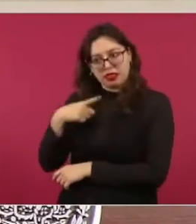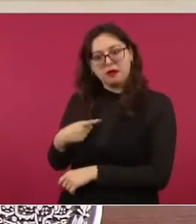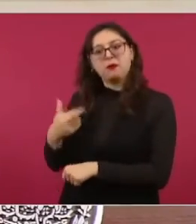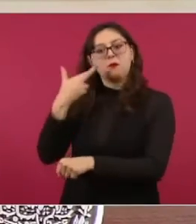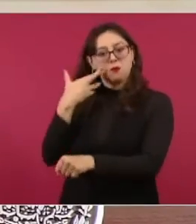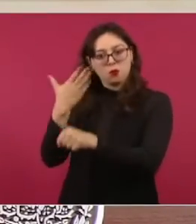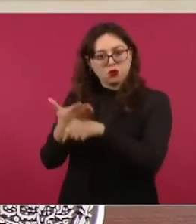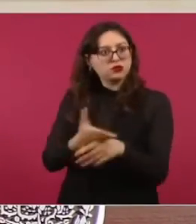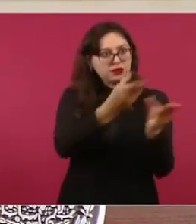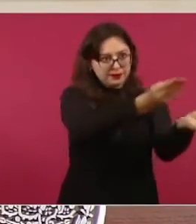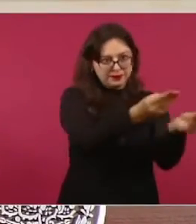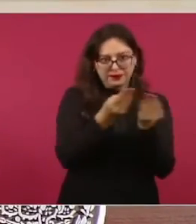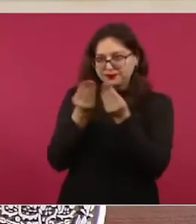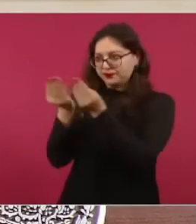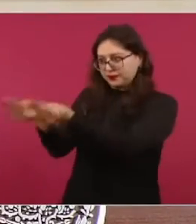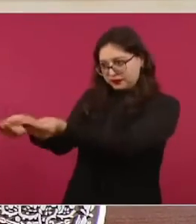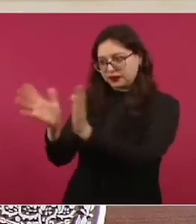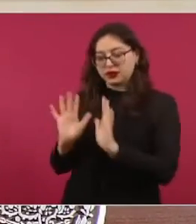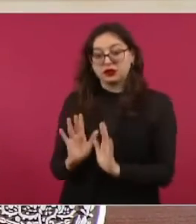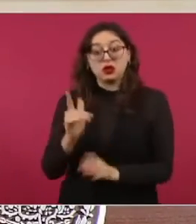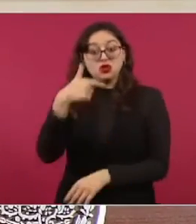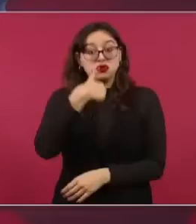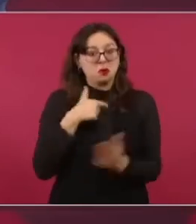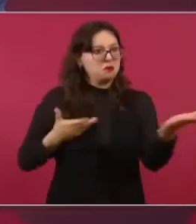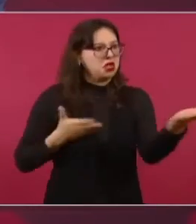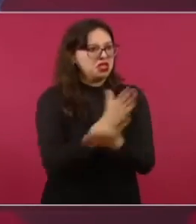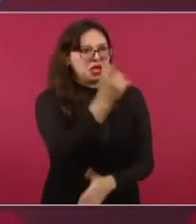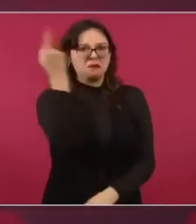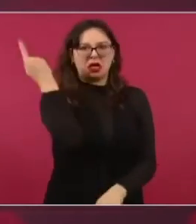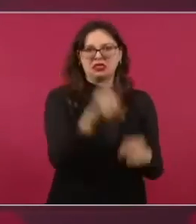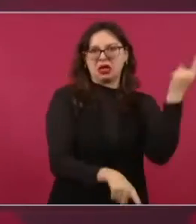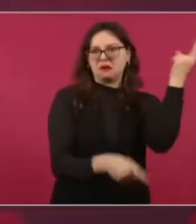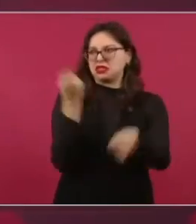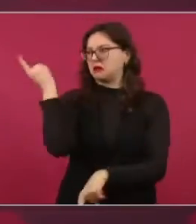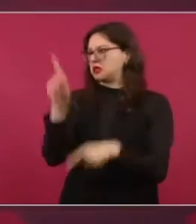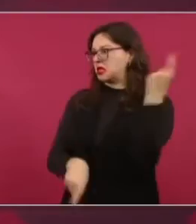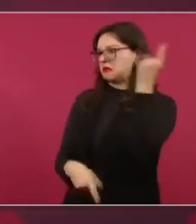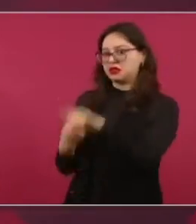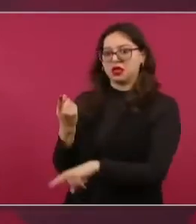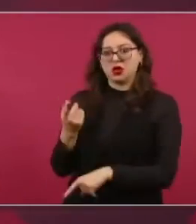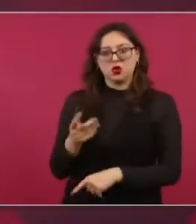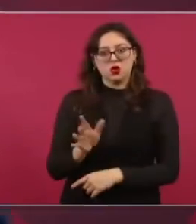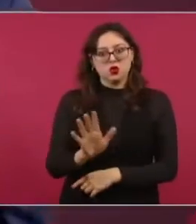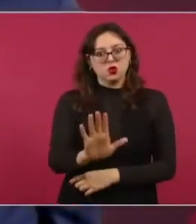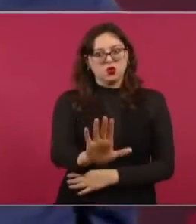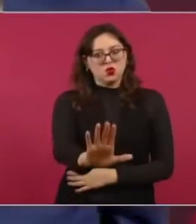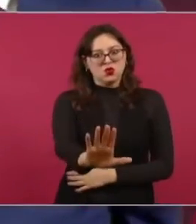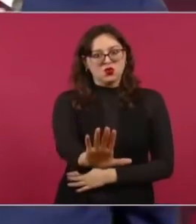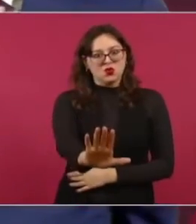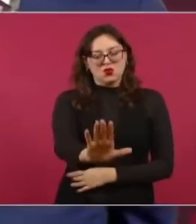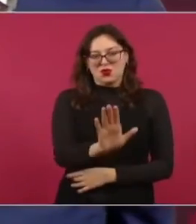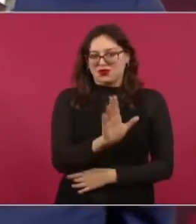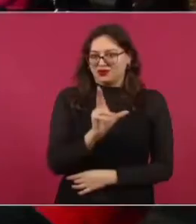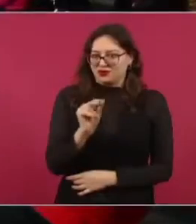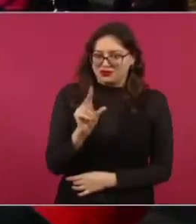es importante la separación de poderes. O sea, ustedes imaginan el cambio que significa.